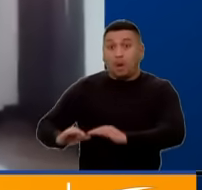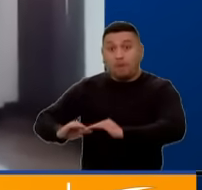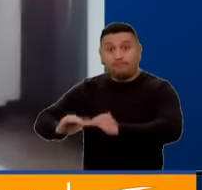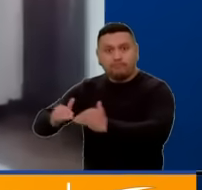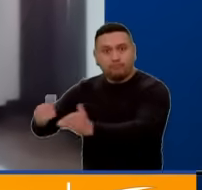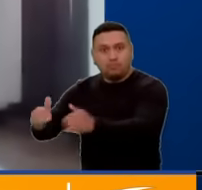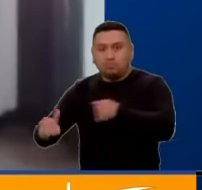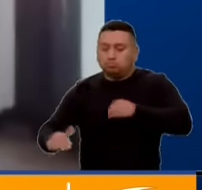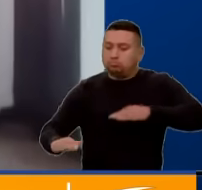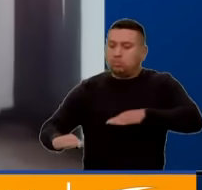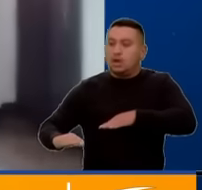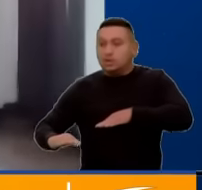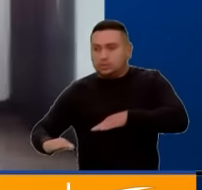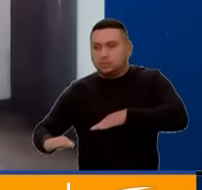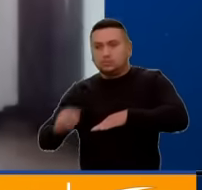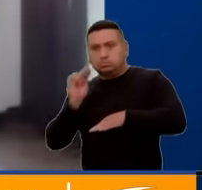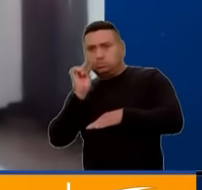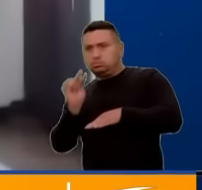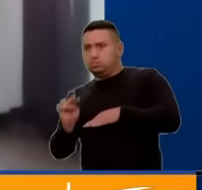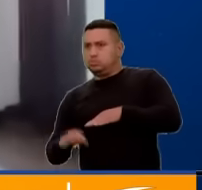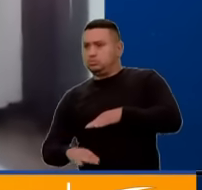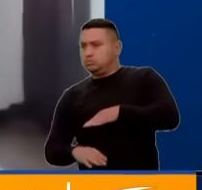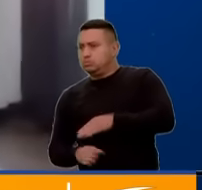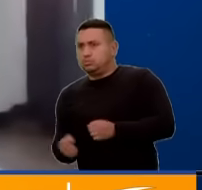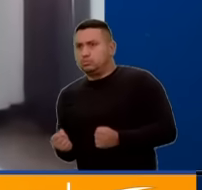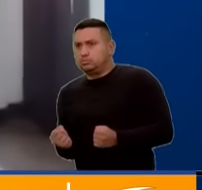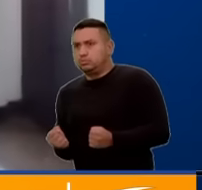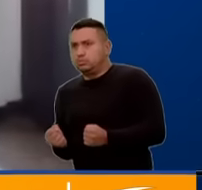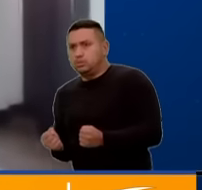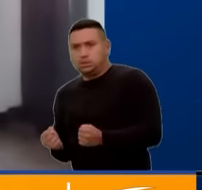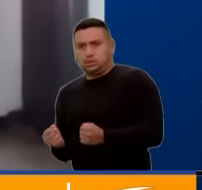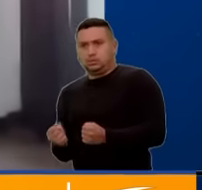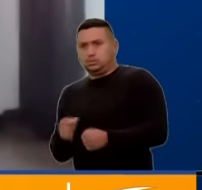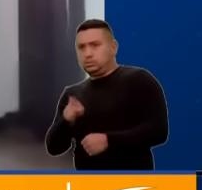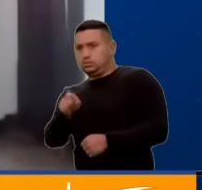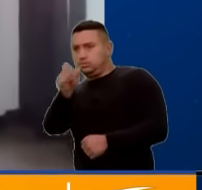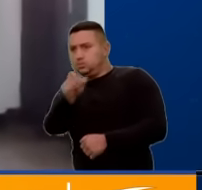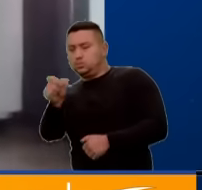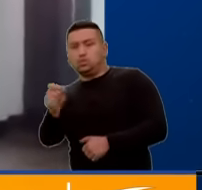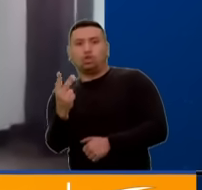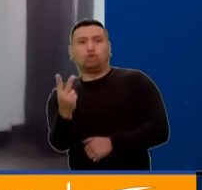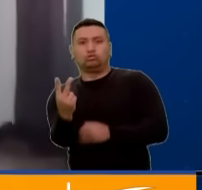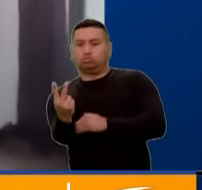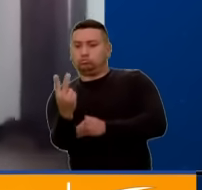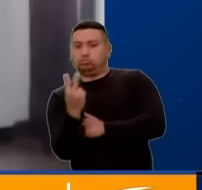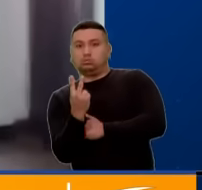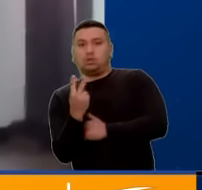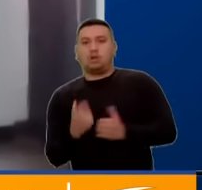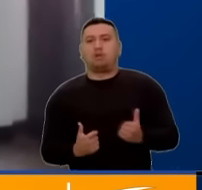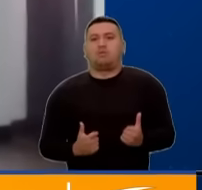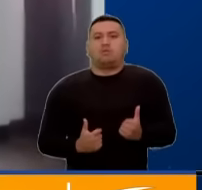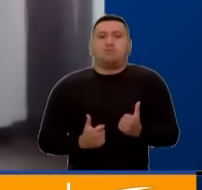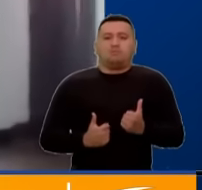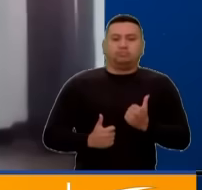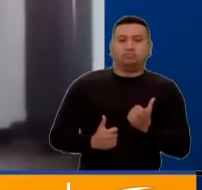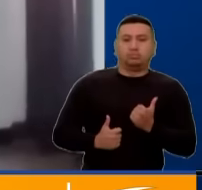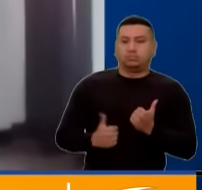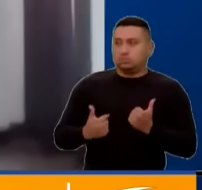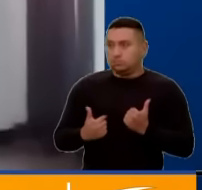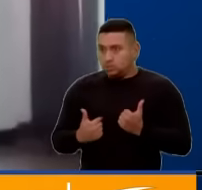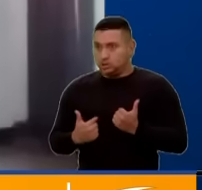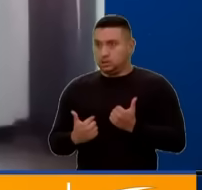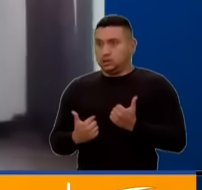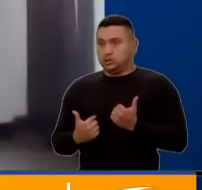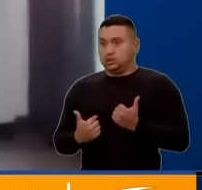sujetos armados con fusil se me vienen encima. Pues mi reacción es dar vuelta al